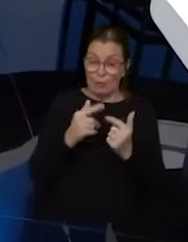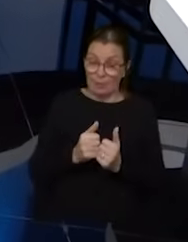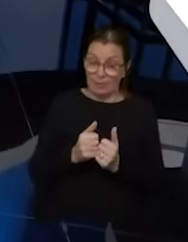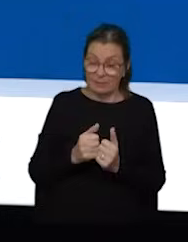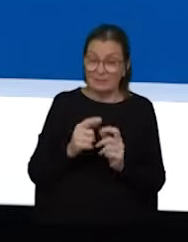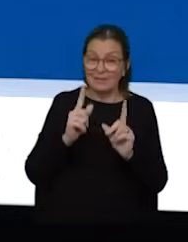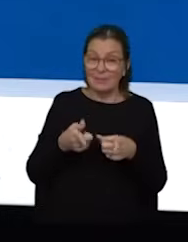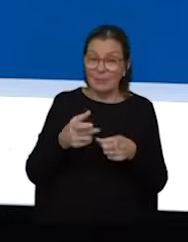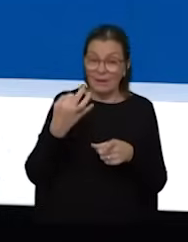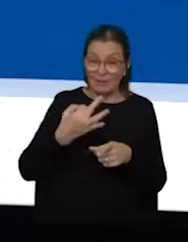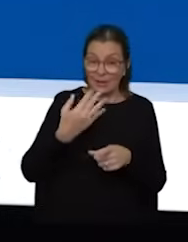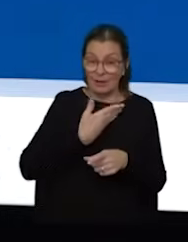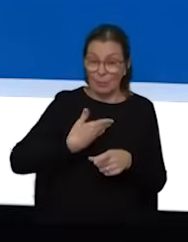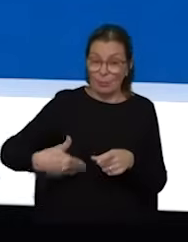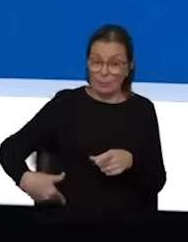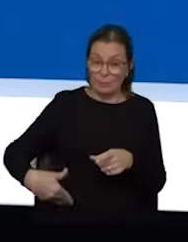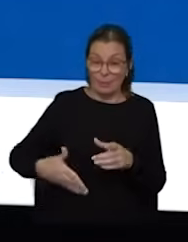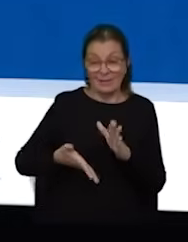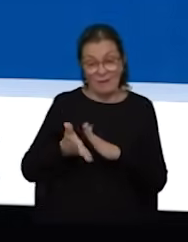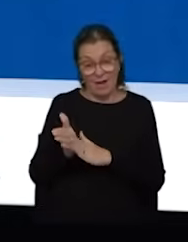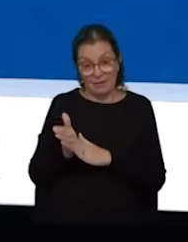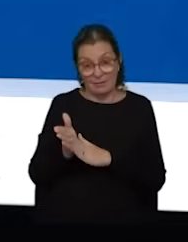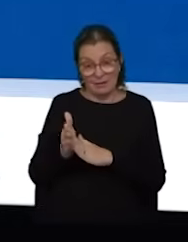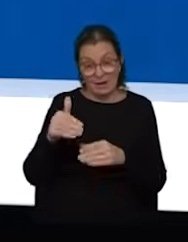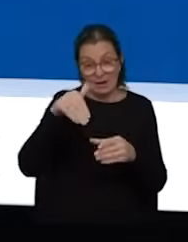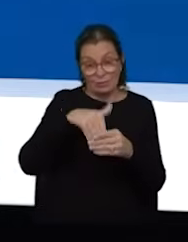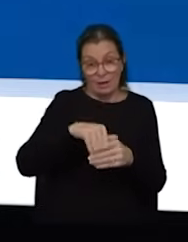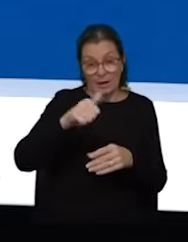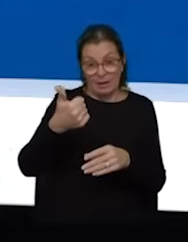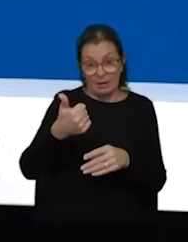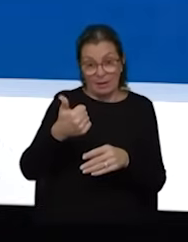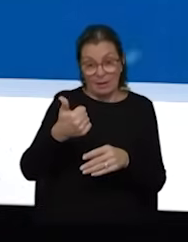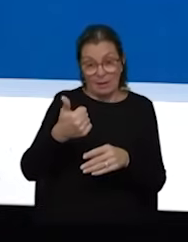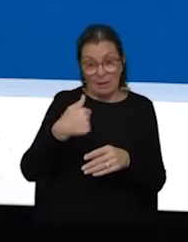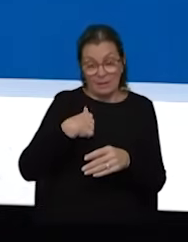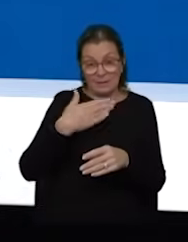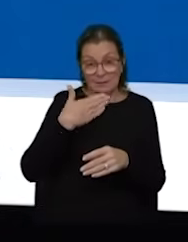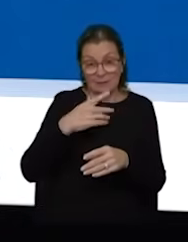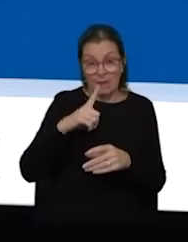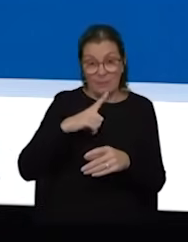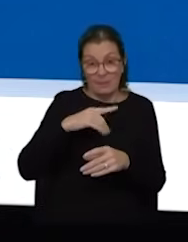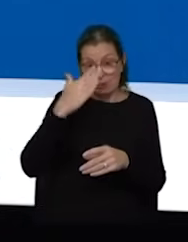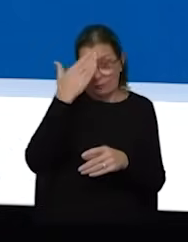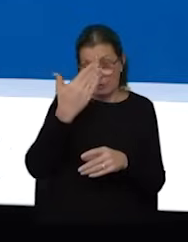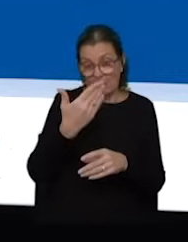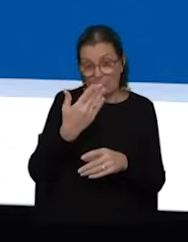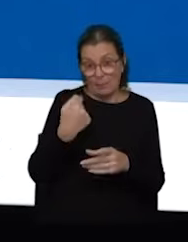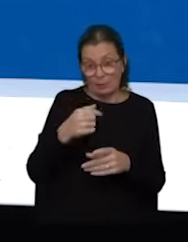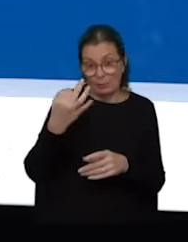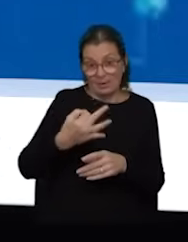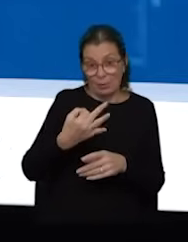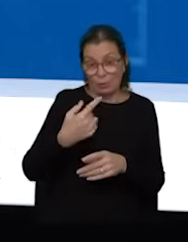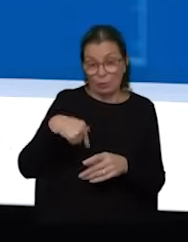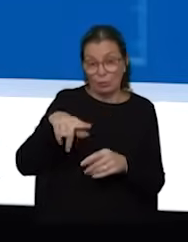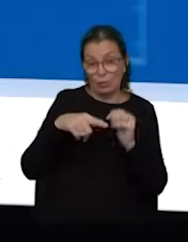es cierto que este es un gobierno que está en retirada las elecciones las ganará a mi entender espero el frente amplio pero seguramente todos